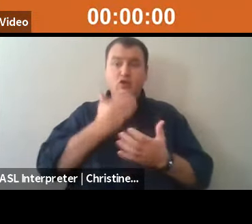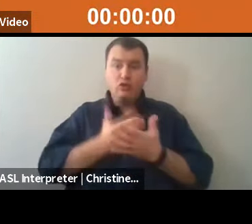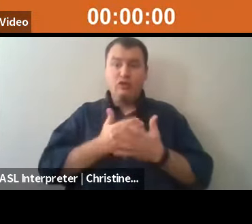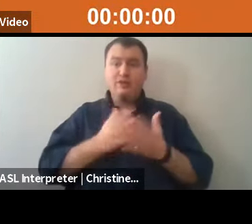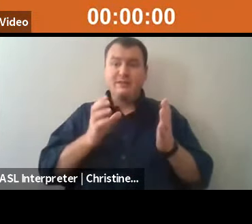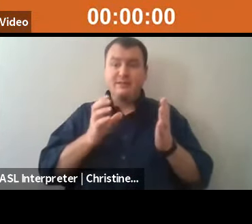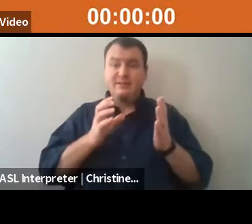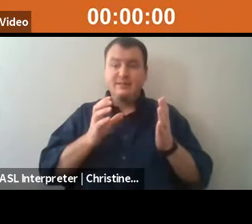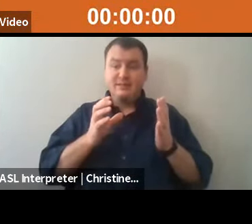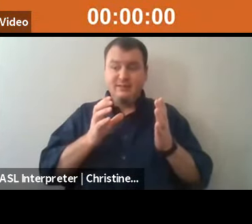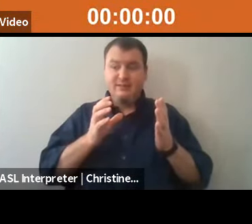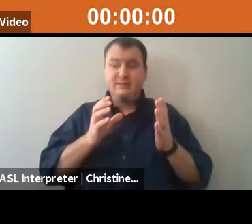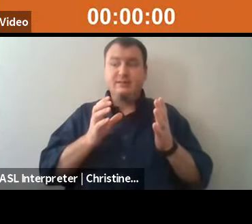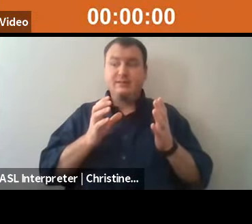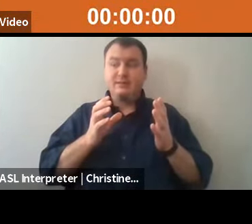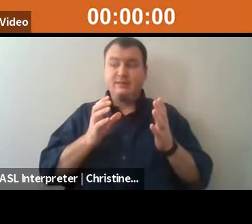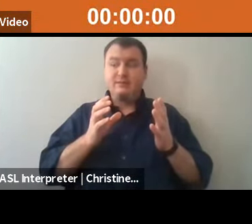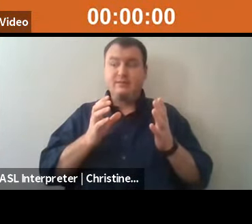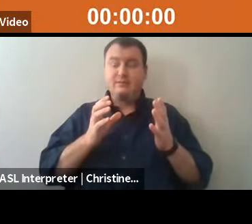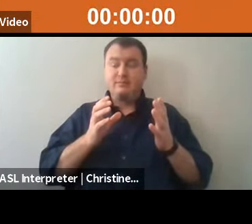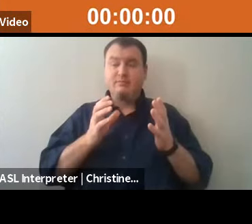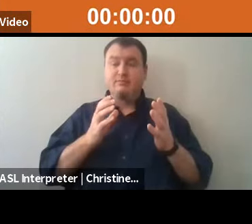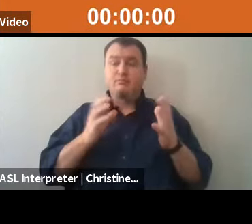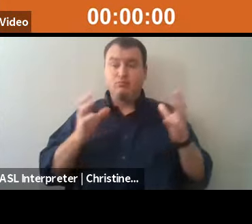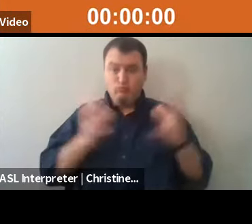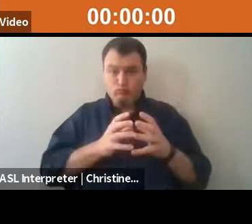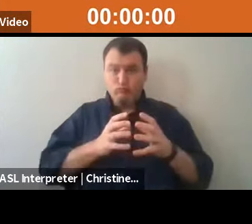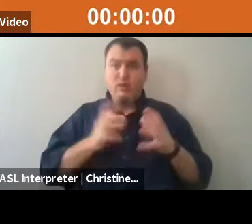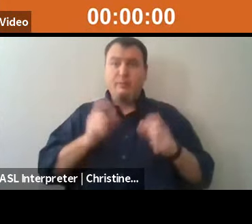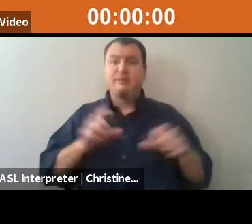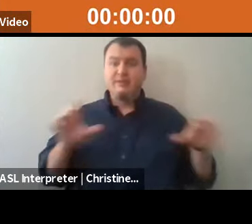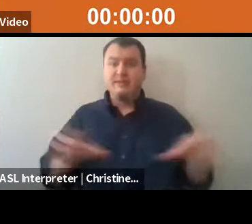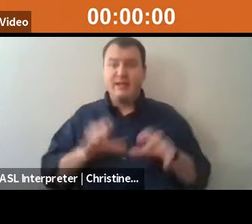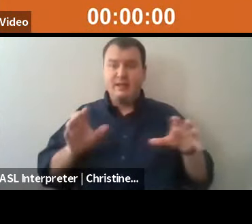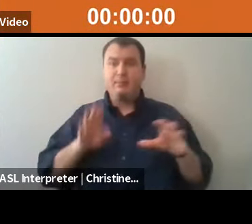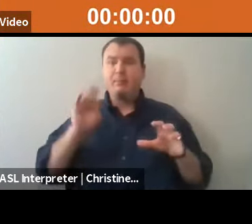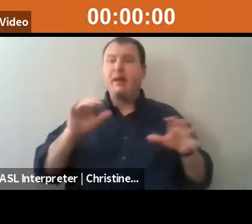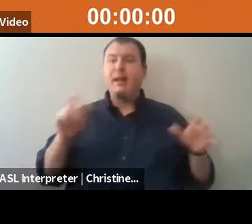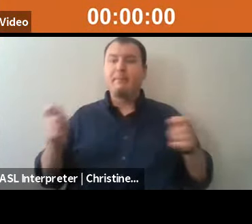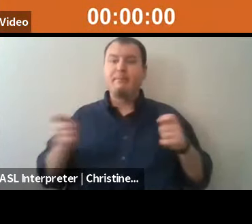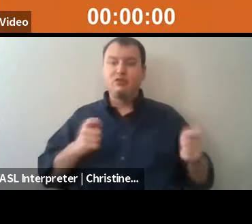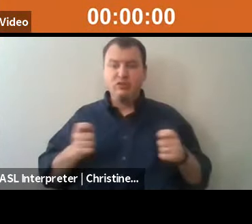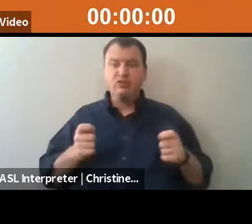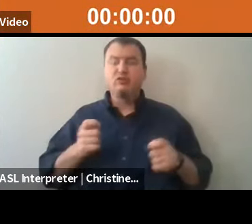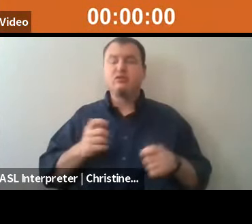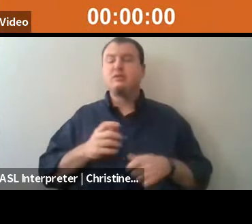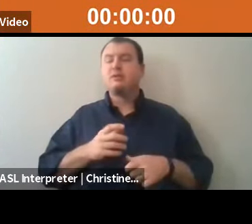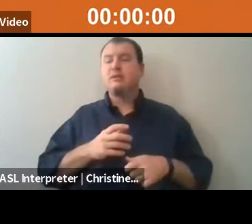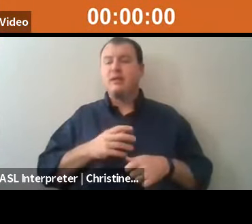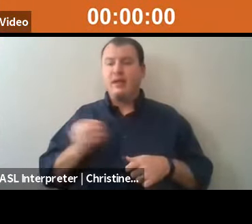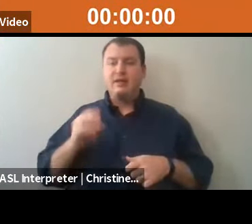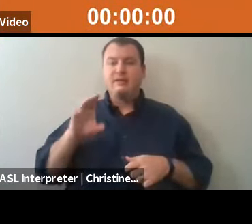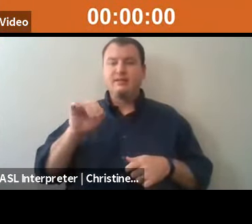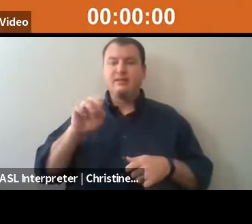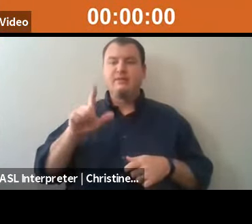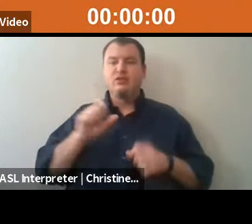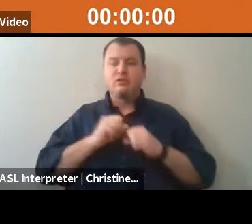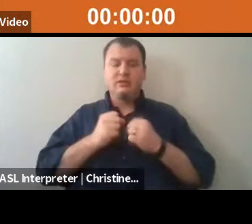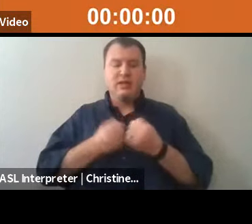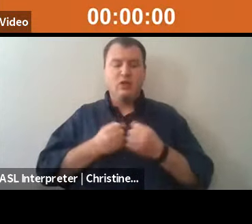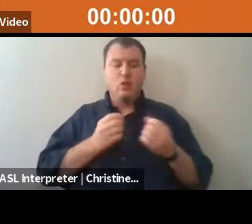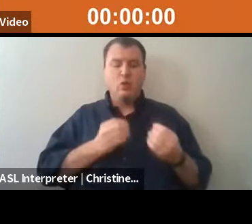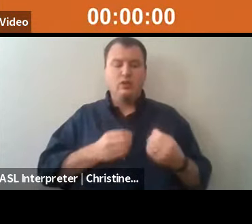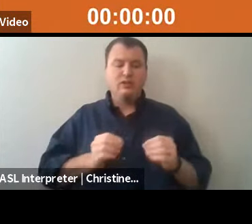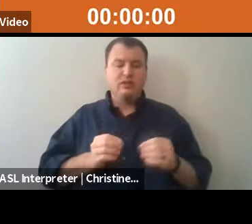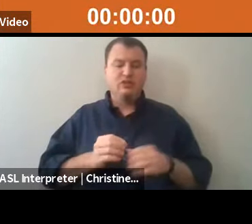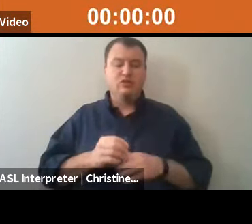manera conjunta por las administraciones y las organizaciones civiles. Ese trabajo es fundamental.